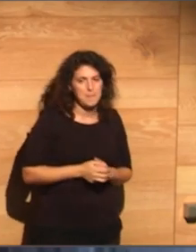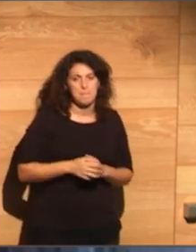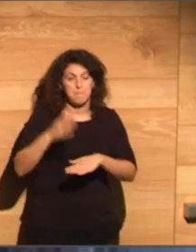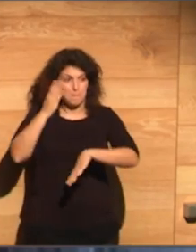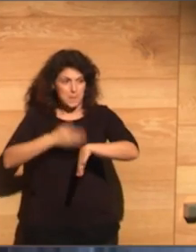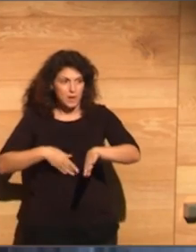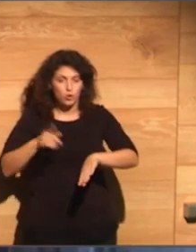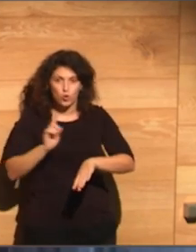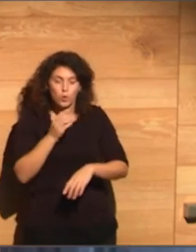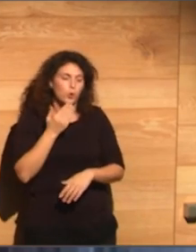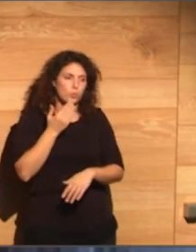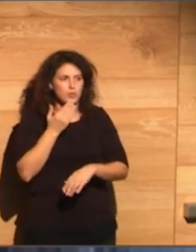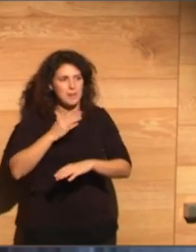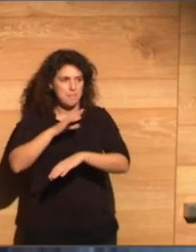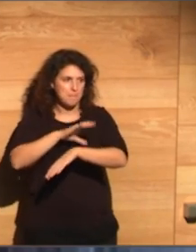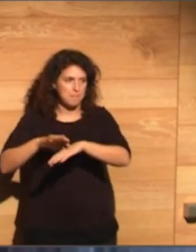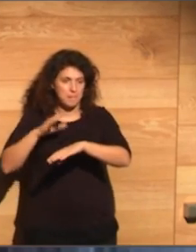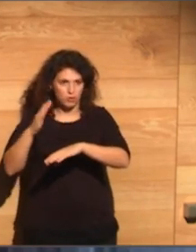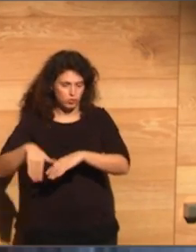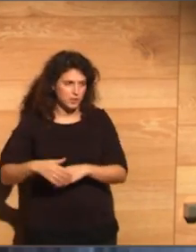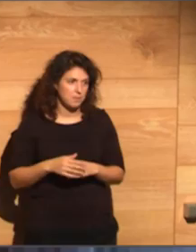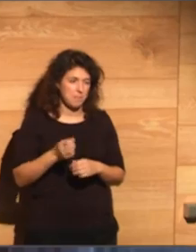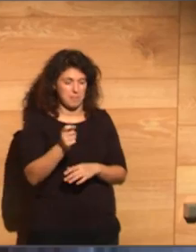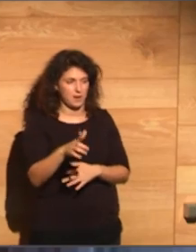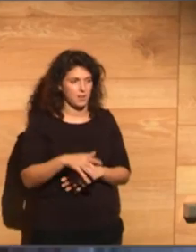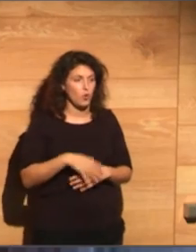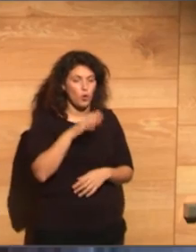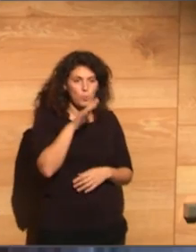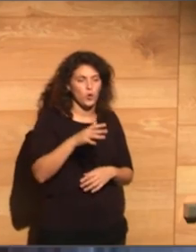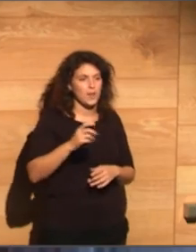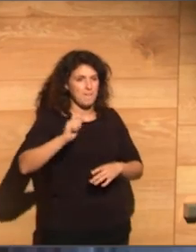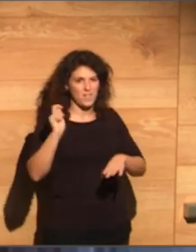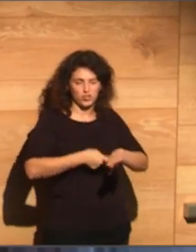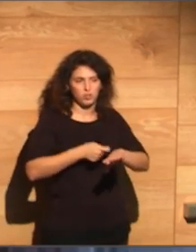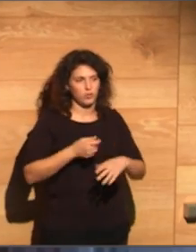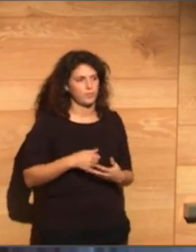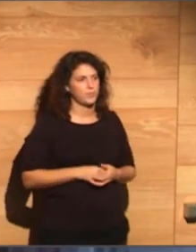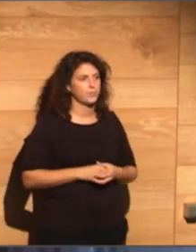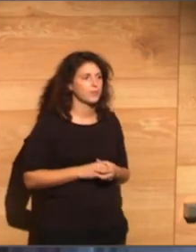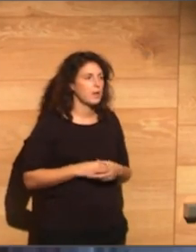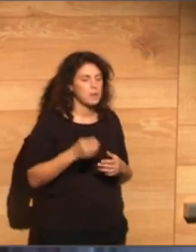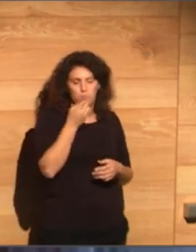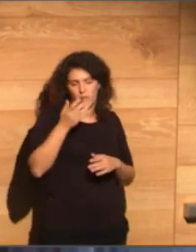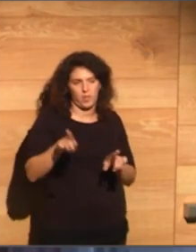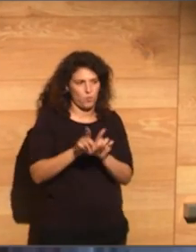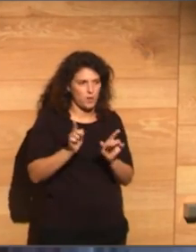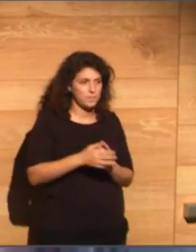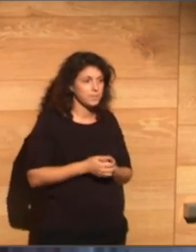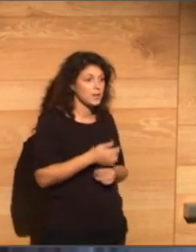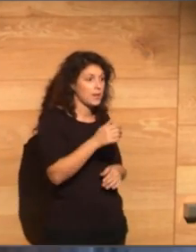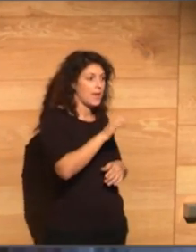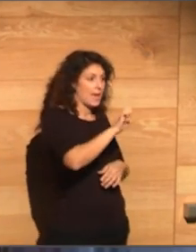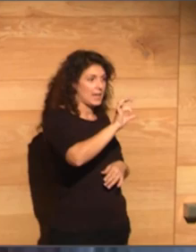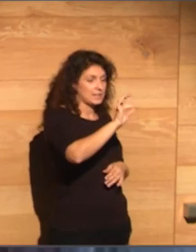manco, pero estaba mancado, que no es lo mismo. Porque le dieron un bastonazo, bueno, da igual. El esperpento